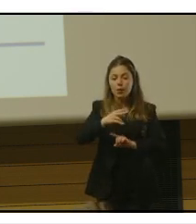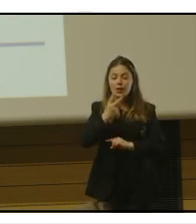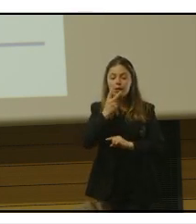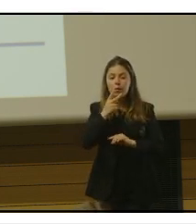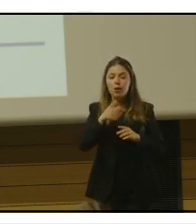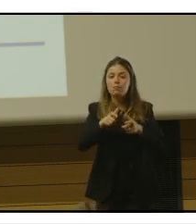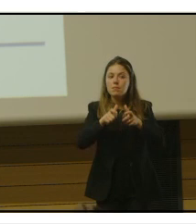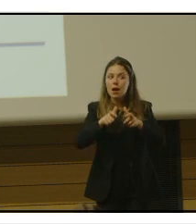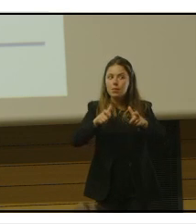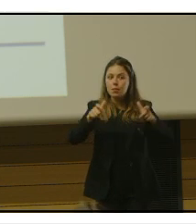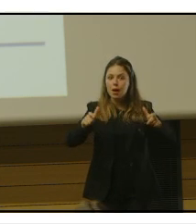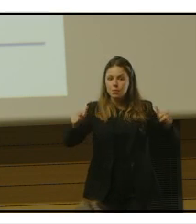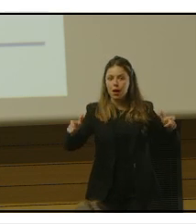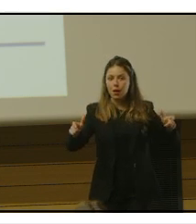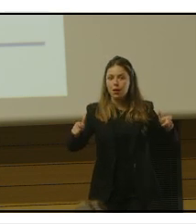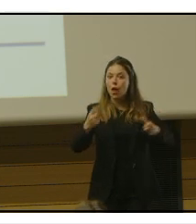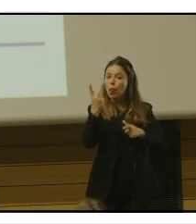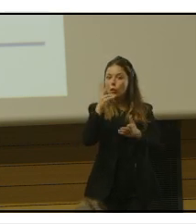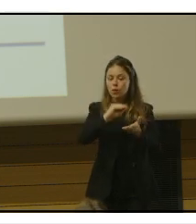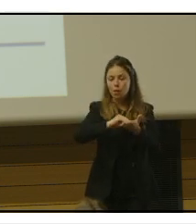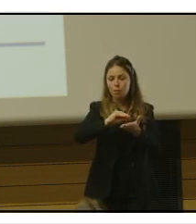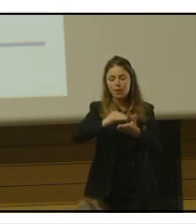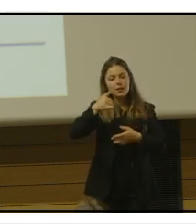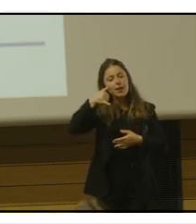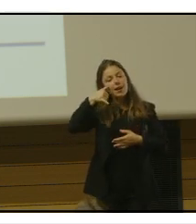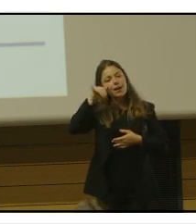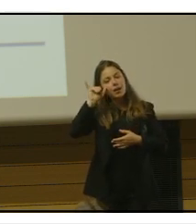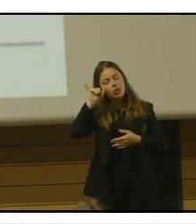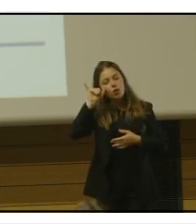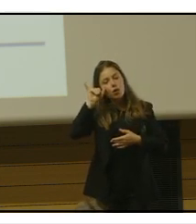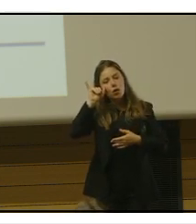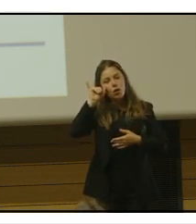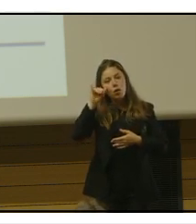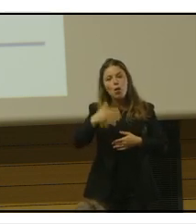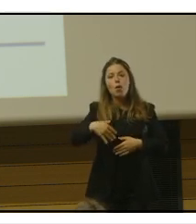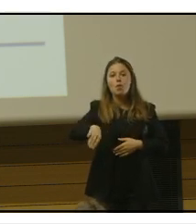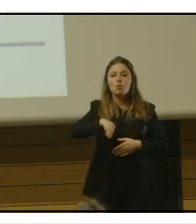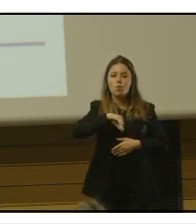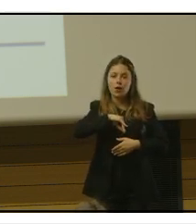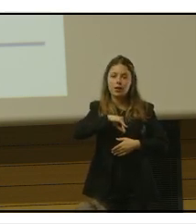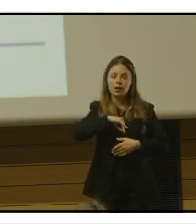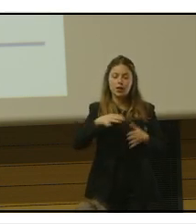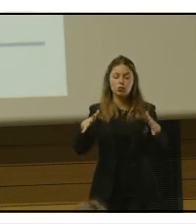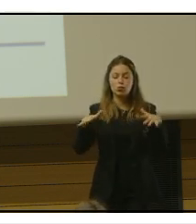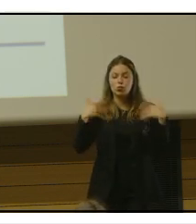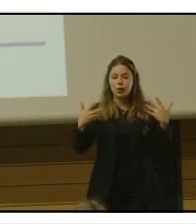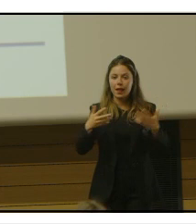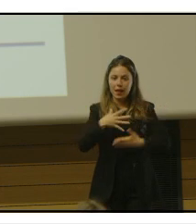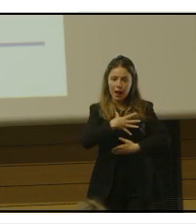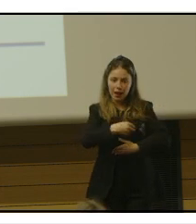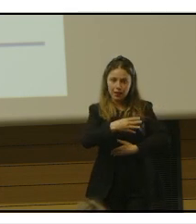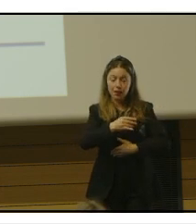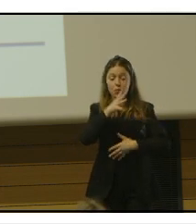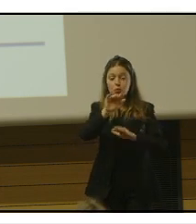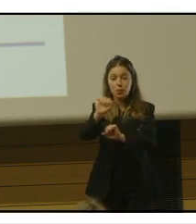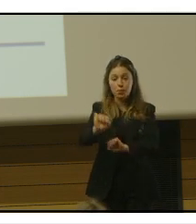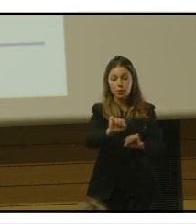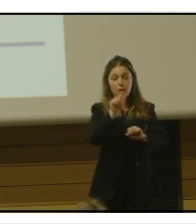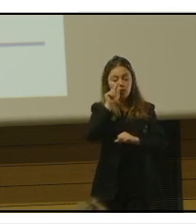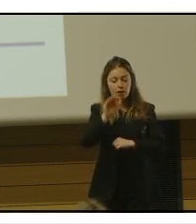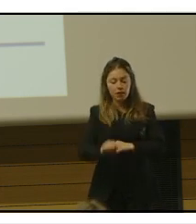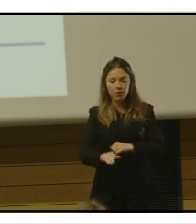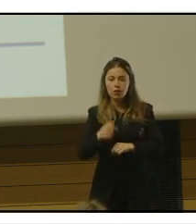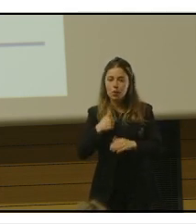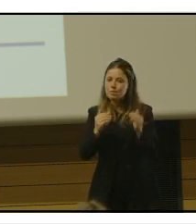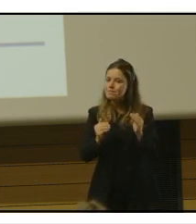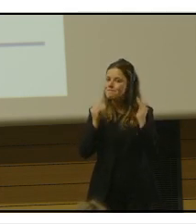diferentes metaanálisis se ha visto en 2 veces el riesgo de padecer muerte súbita del lactante. Por lo tanto, la protección de los niños, yo ya iría más